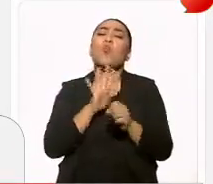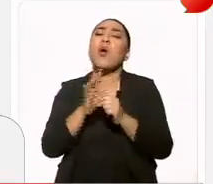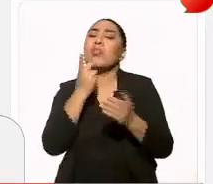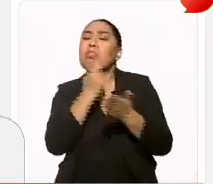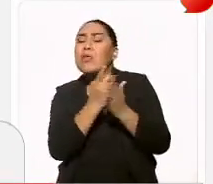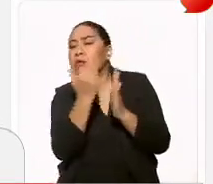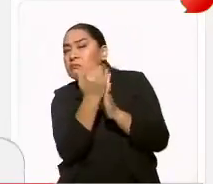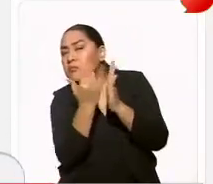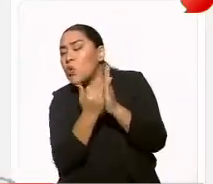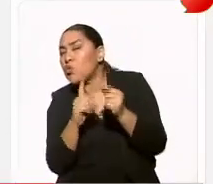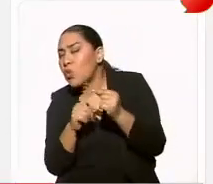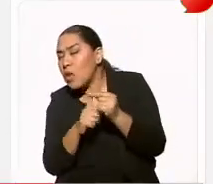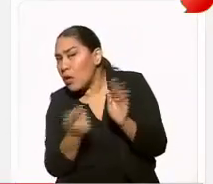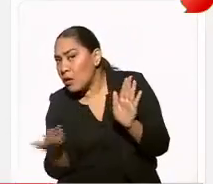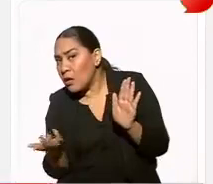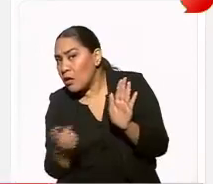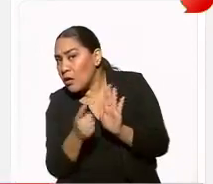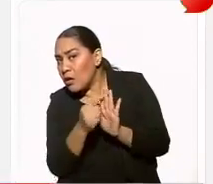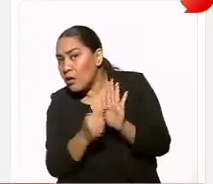eso?